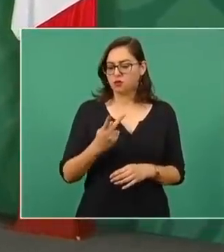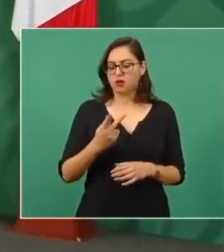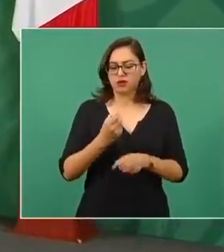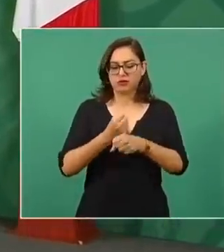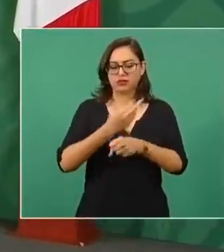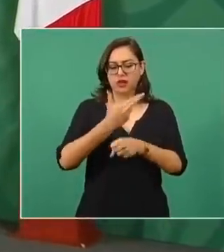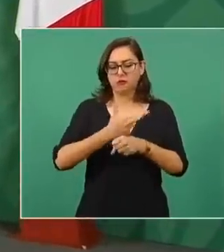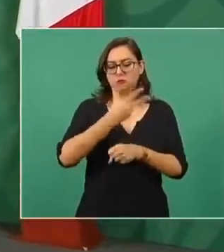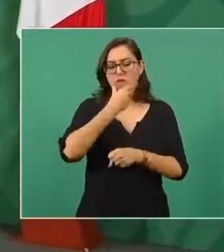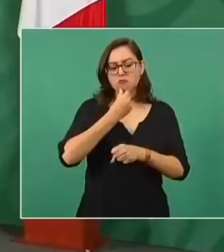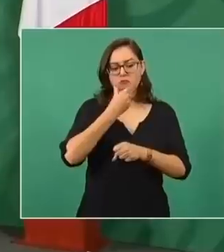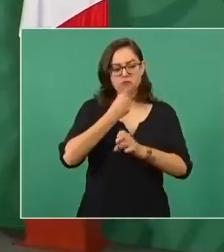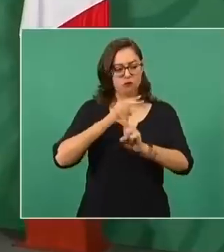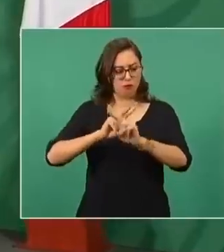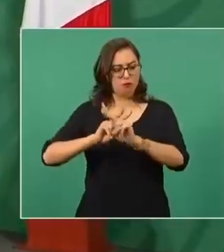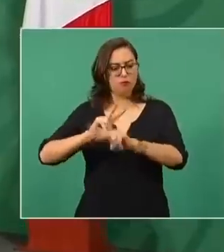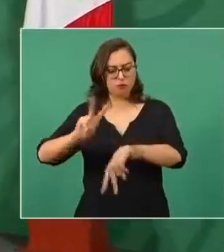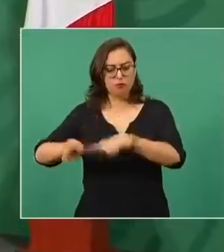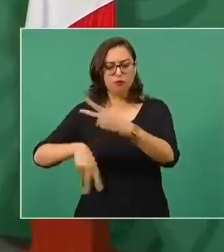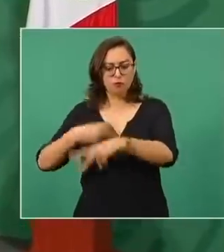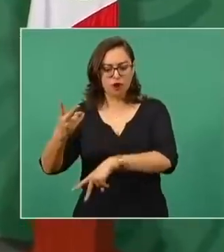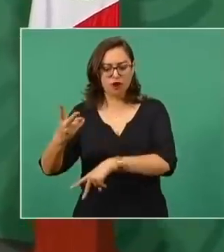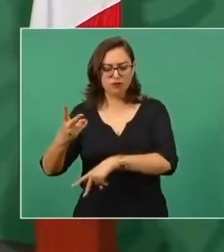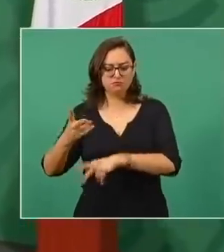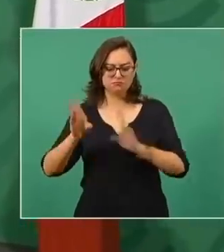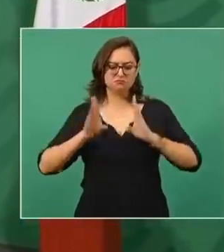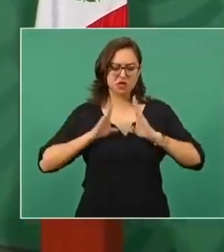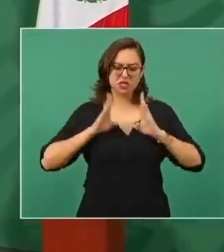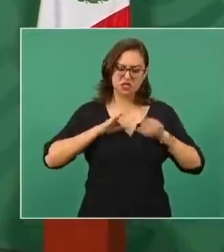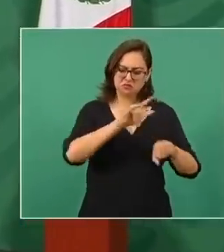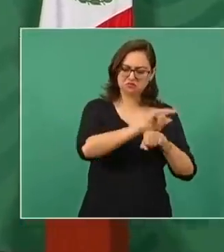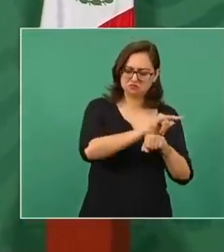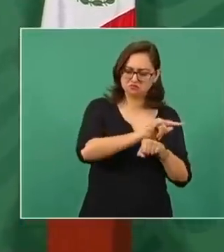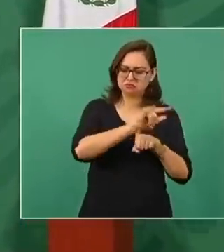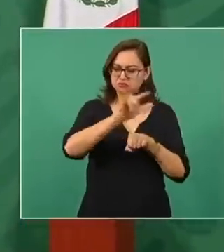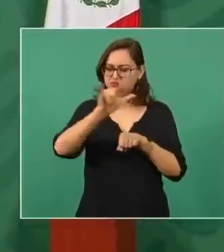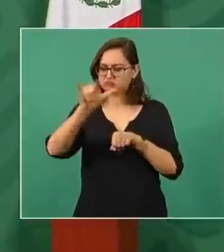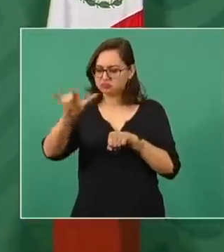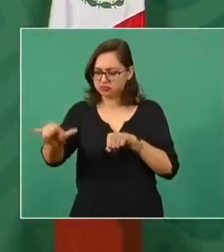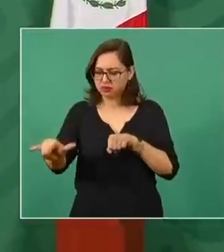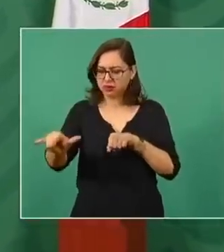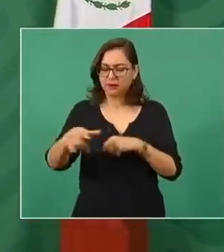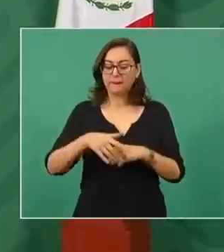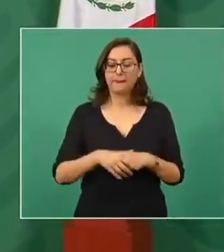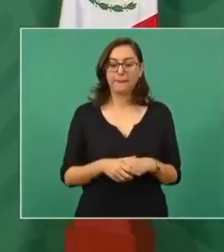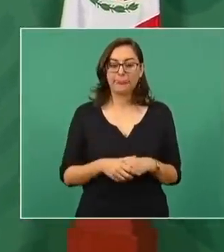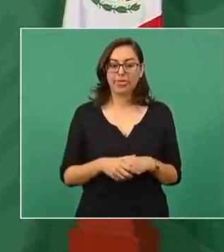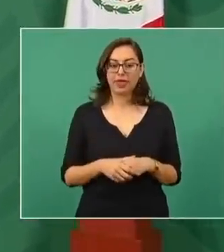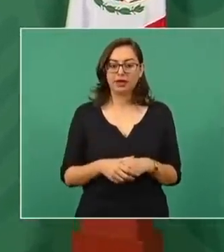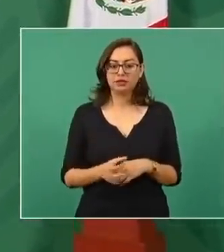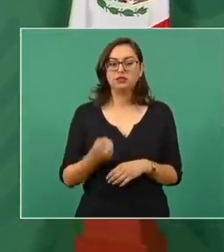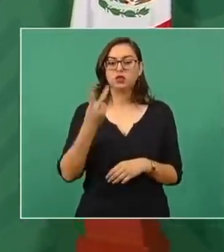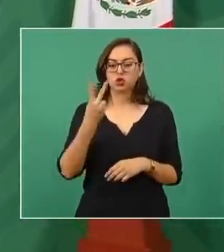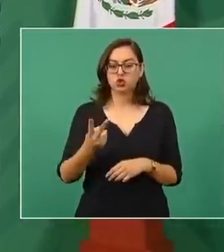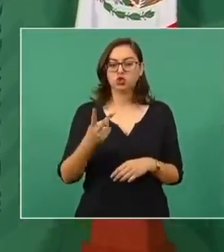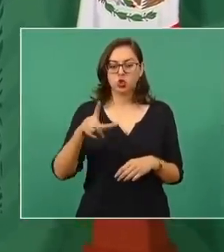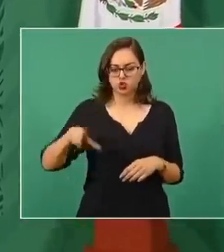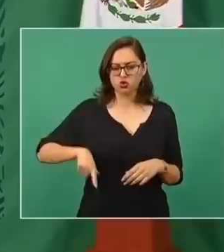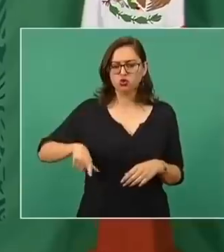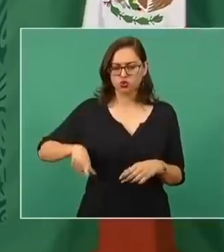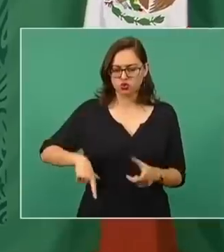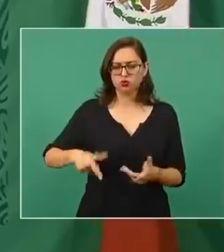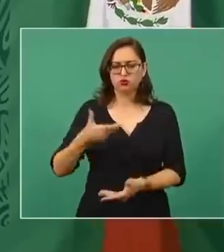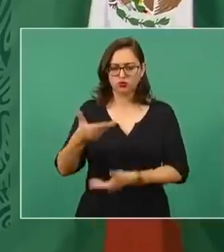fue un avión de la fuerza aérea mexicana con dos funcionarios más